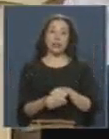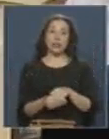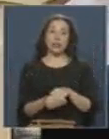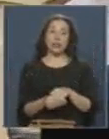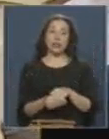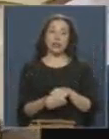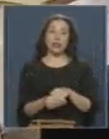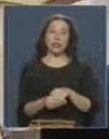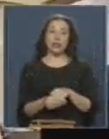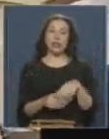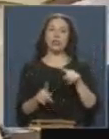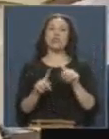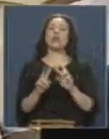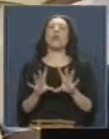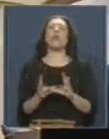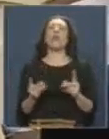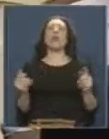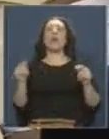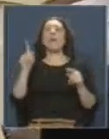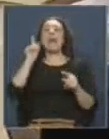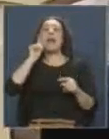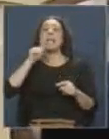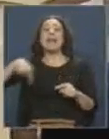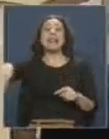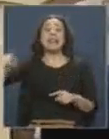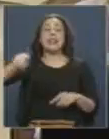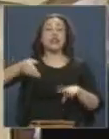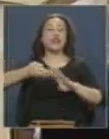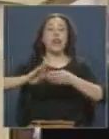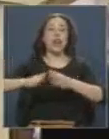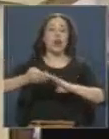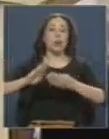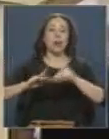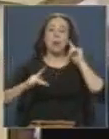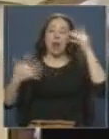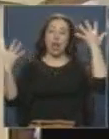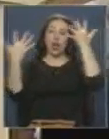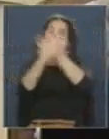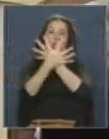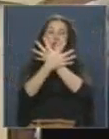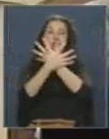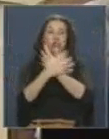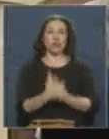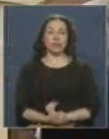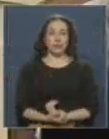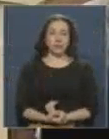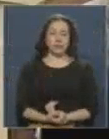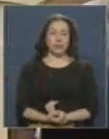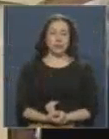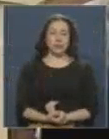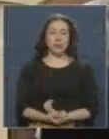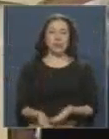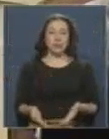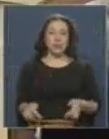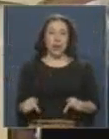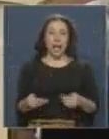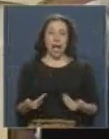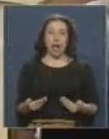le mienten a la comunidad para confundirla. En este momento, una mega torre se encuentra tomada por